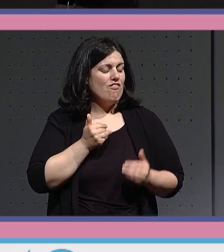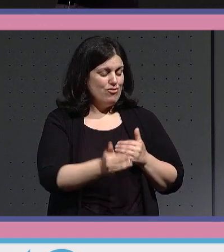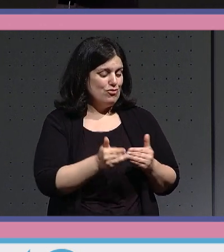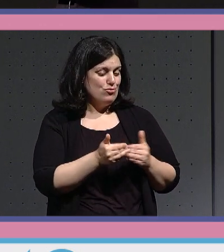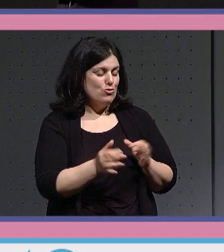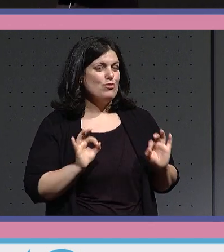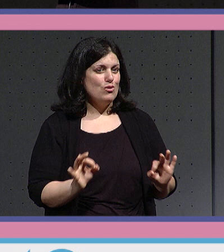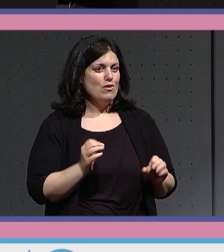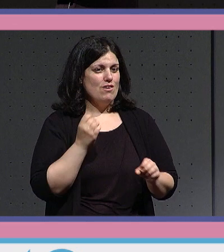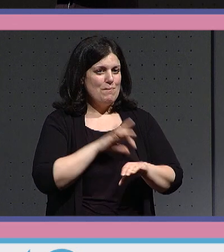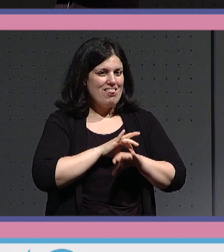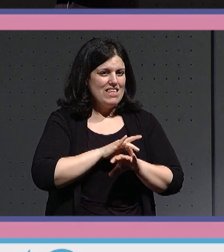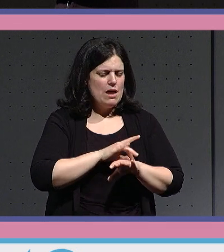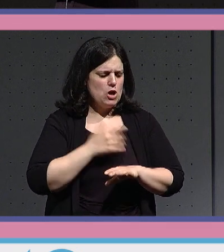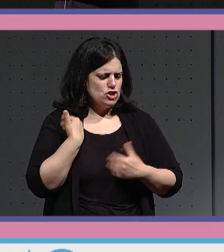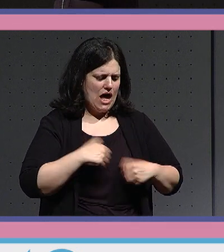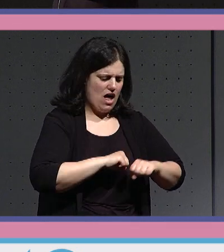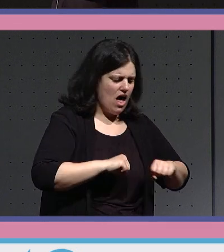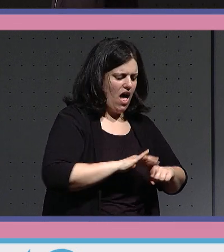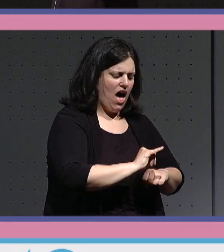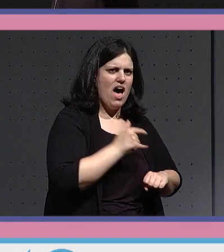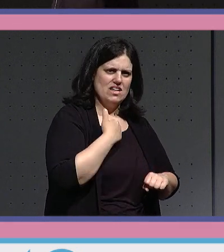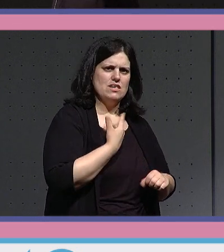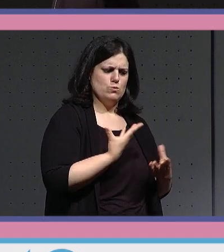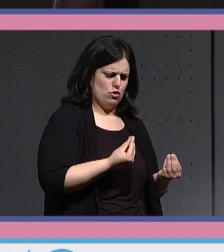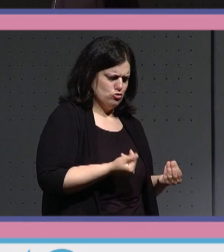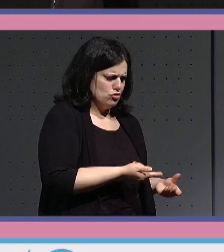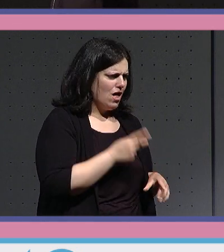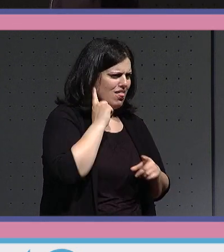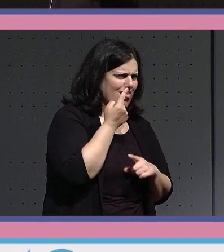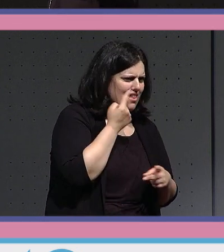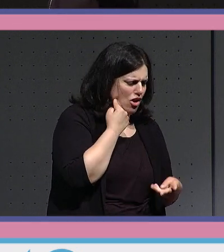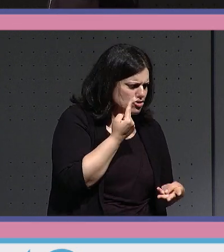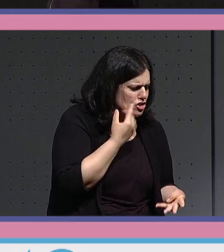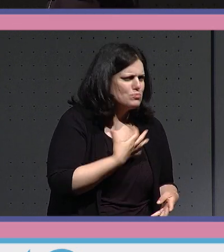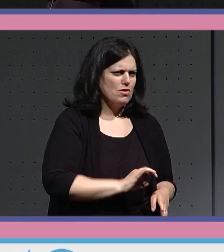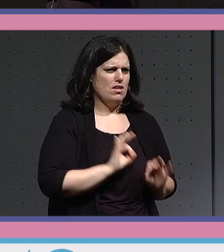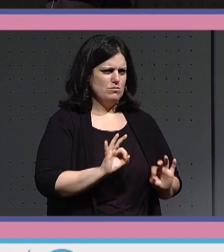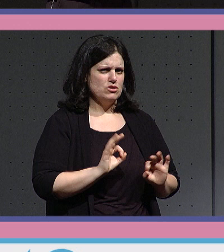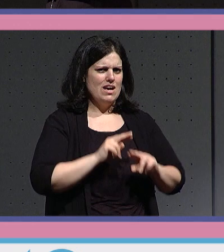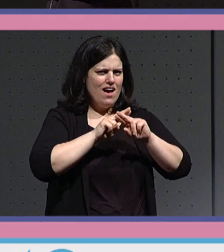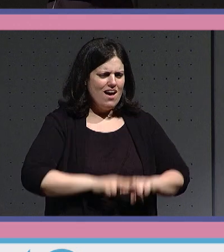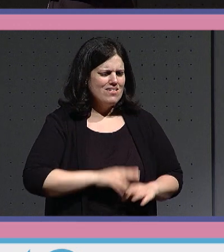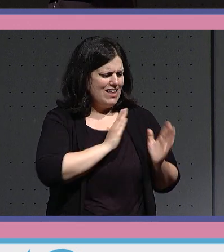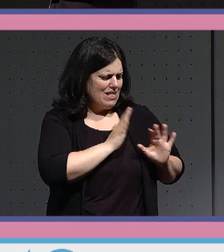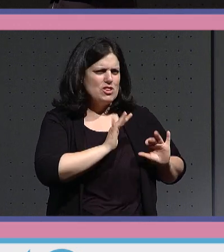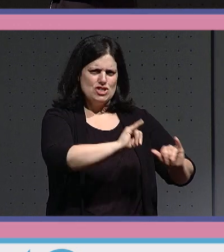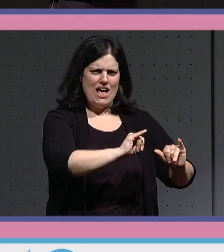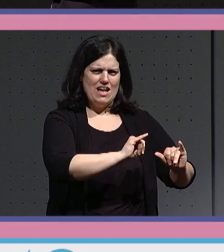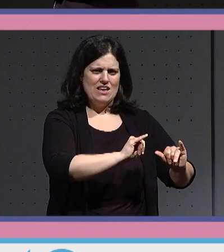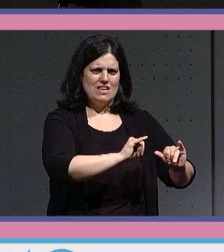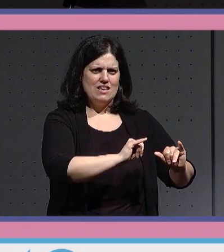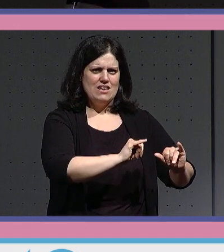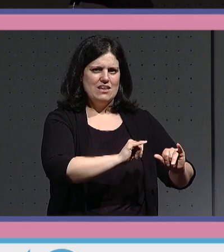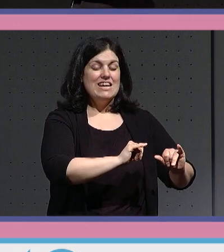del futuro, pero es que ya hoy tenemos muchas cosas y ya hoy podemos hacer muchos diagnósticos y ya hoy podemos utilizar muchos tratamientos y no utilizar muchos